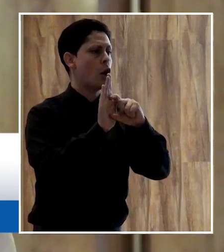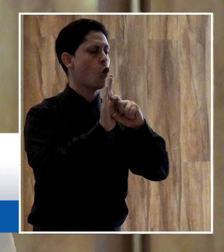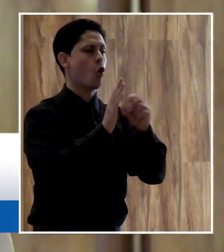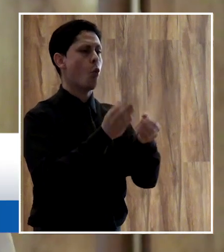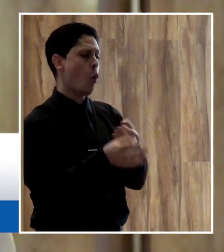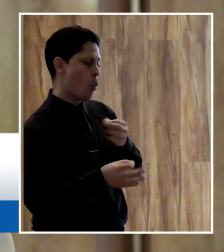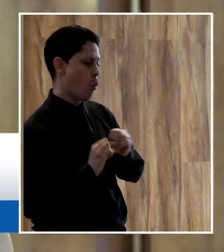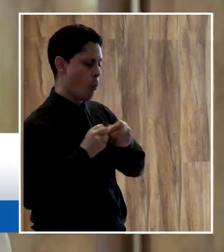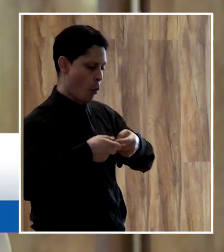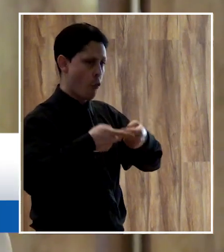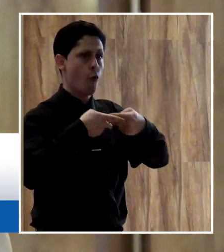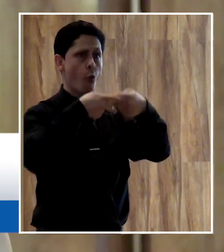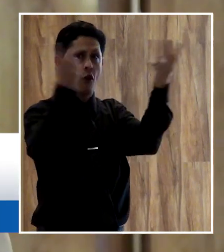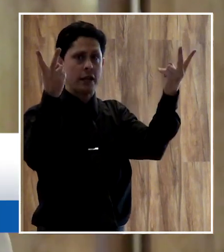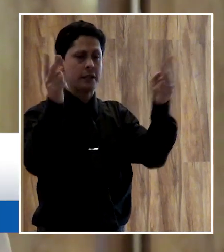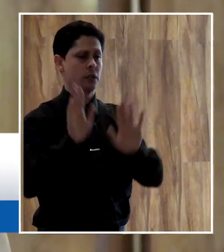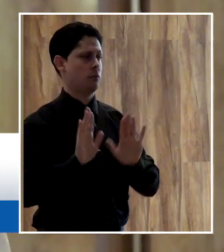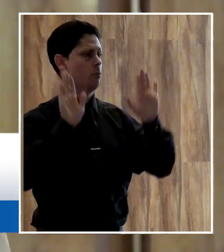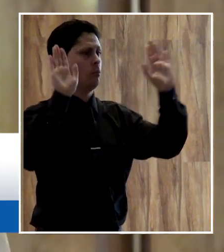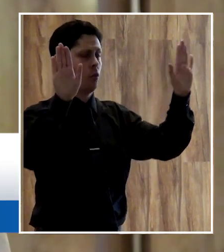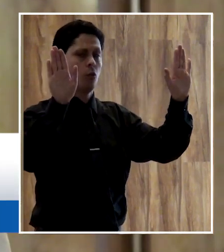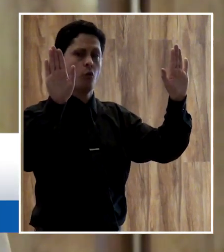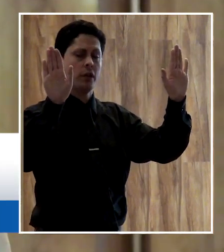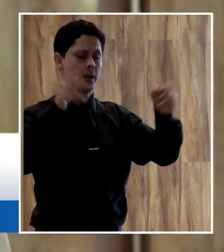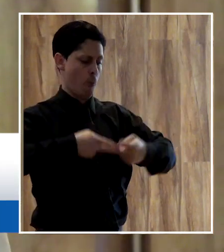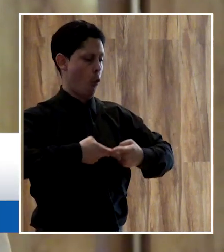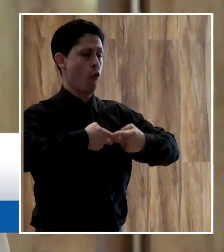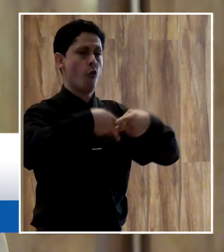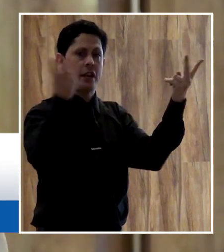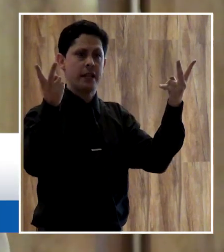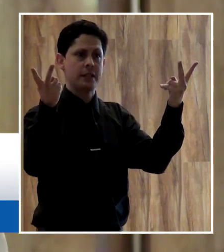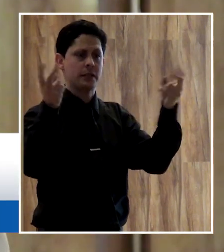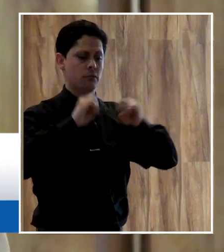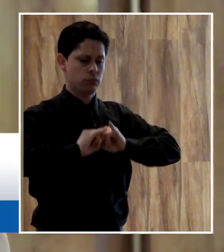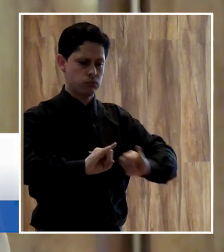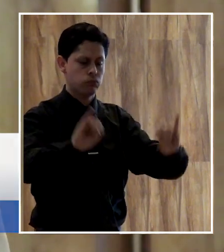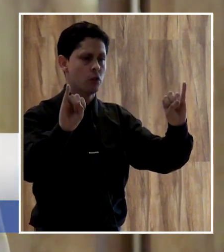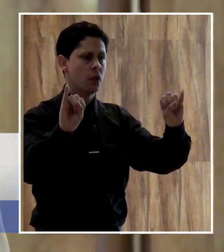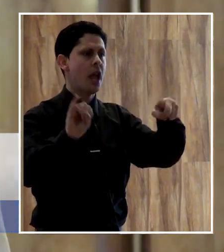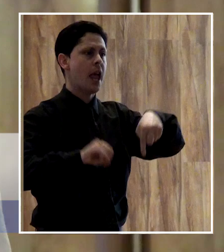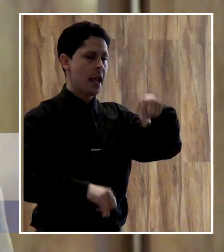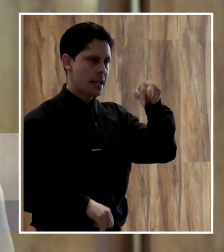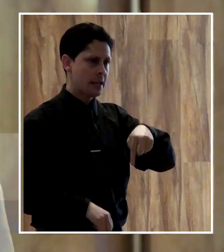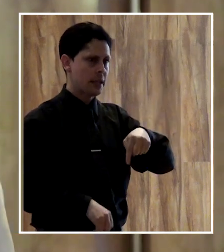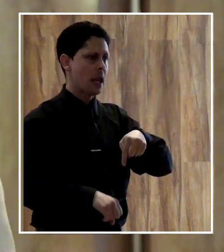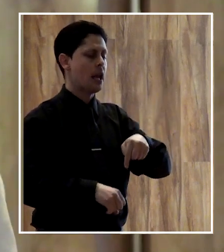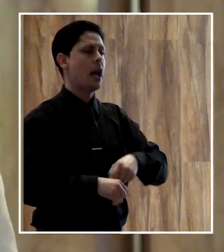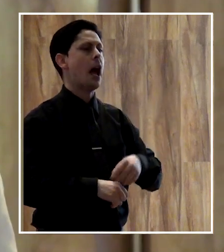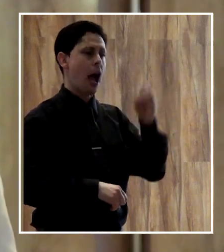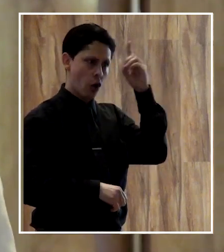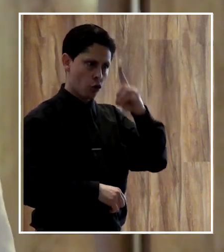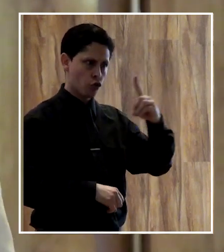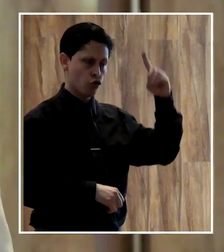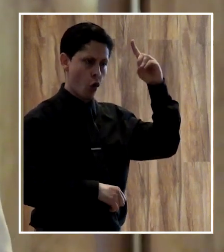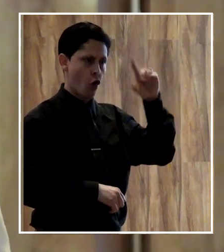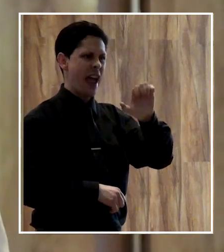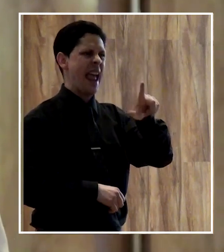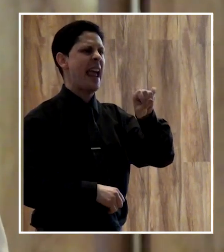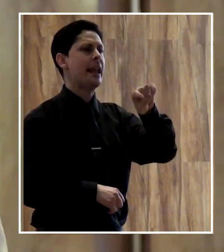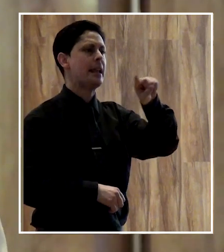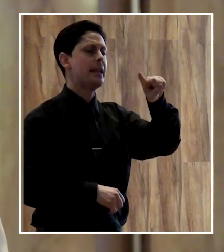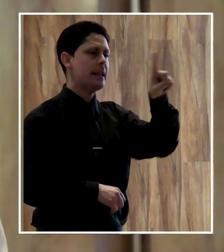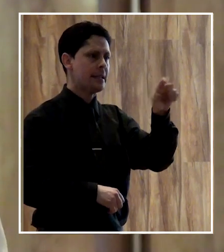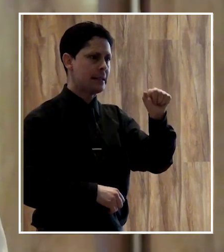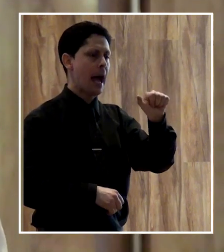Anótese, comuníquese y publíquese. Concurren en este acto administrativo doctora